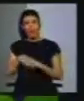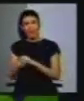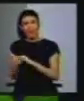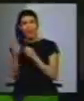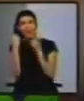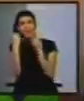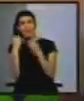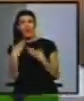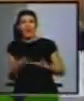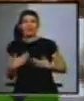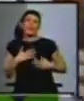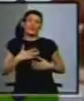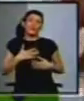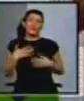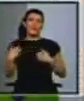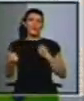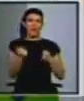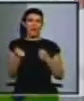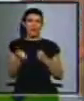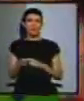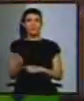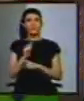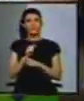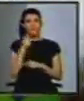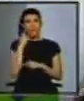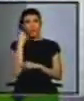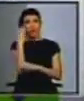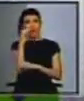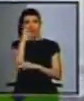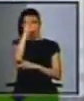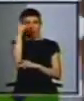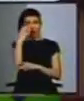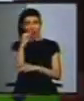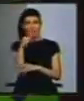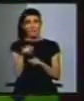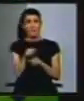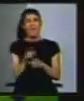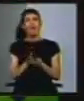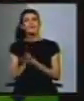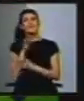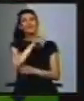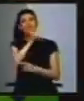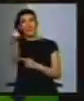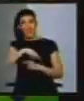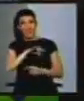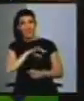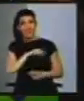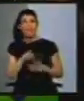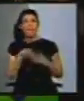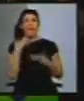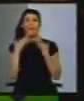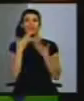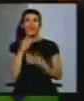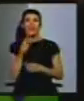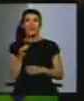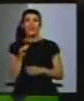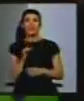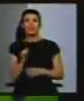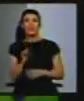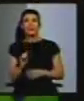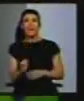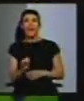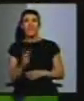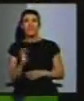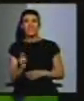me encanta bailar. El colombiano llegó a Chile para dirigir Zumba Fest 2013. ¿Desayunaron? ¡No! Ok, aquí